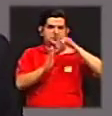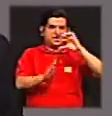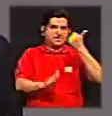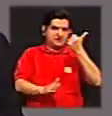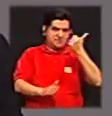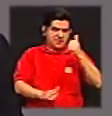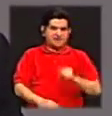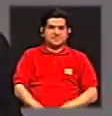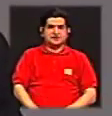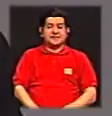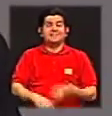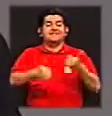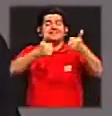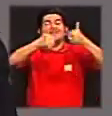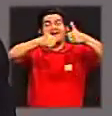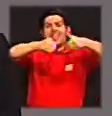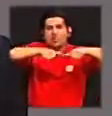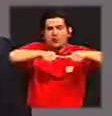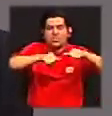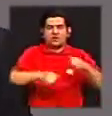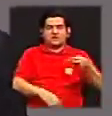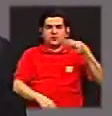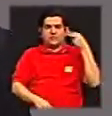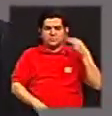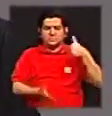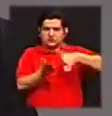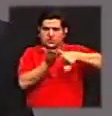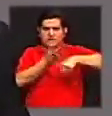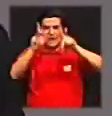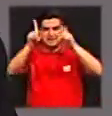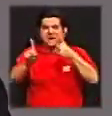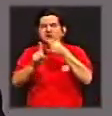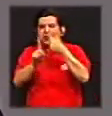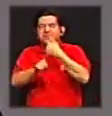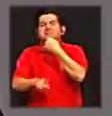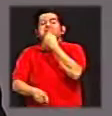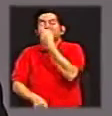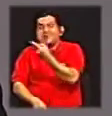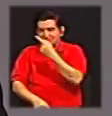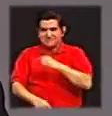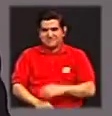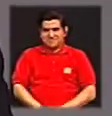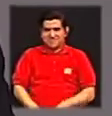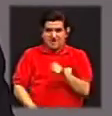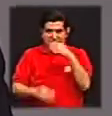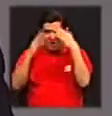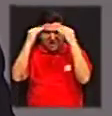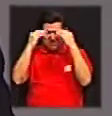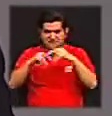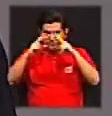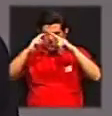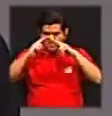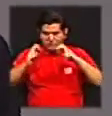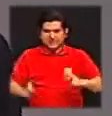2010, según la historia de votación que las mismas personas nos dan, ¿verdad? Es una información retrospectiva, tiene